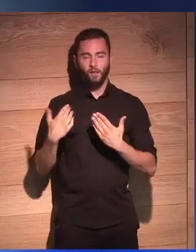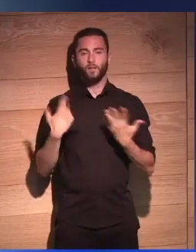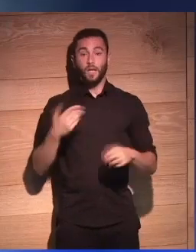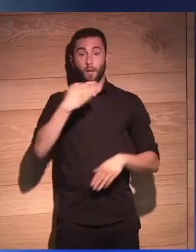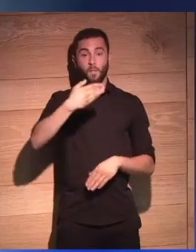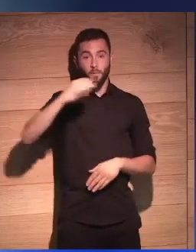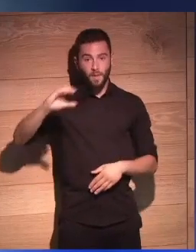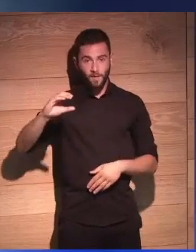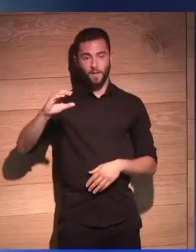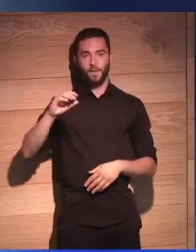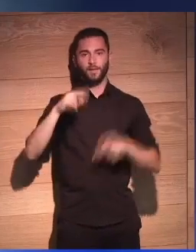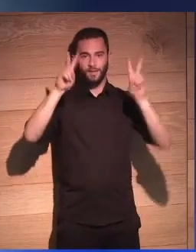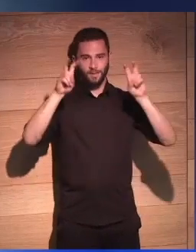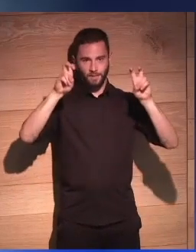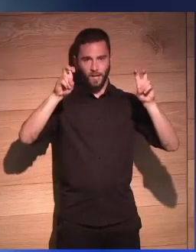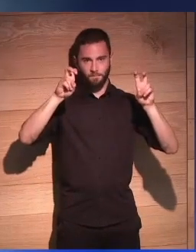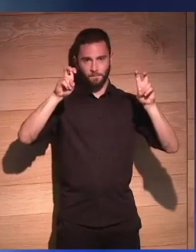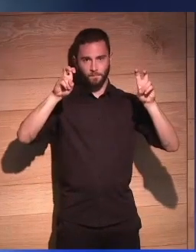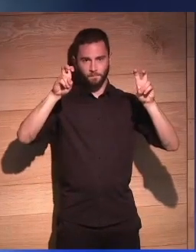metida en el tema de cambiar